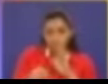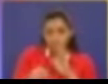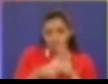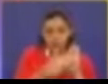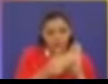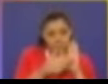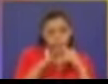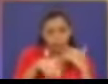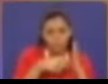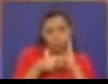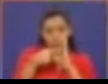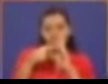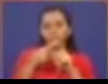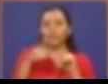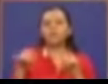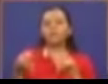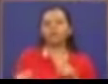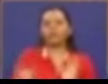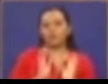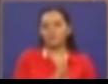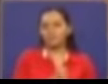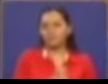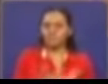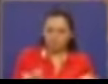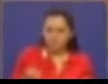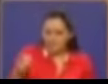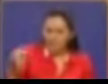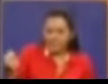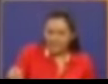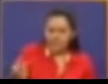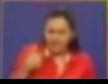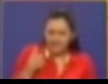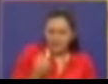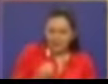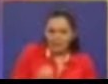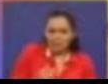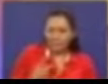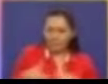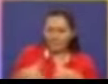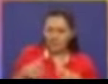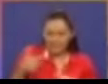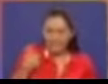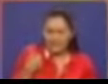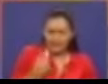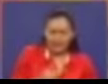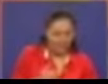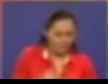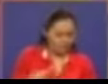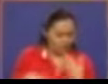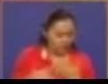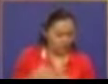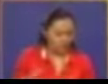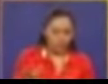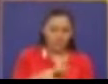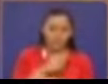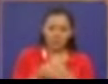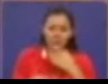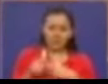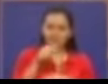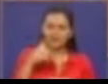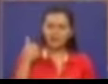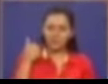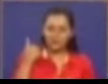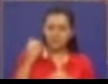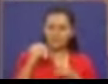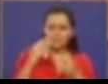con los impuestos, pero les poníamos como informales porque no tienen contabilidad completa. Contabilidad completa, insisto, significa tener estado